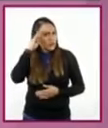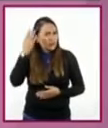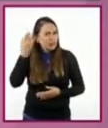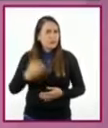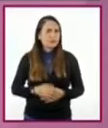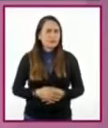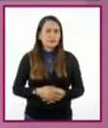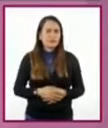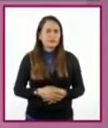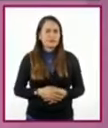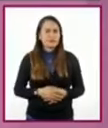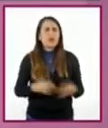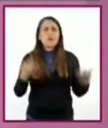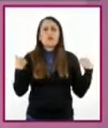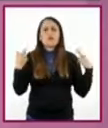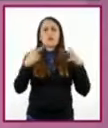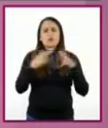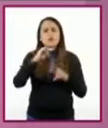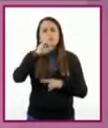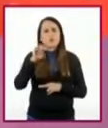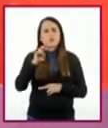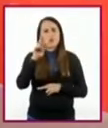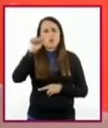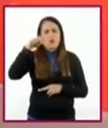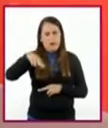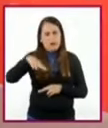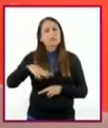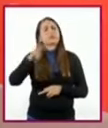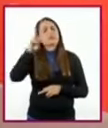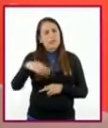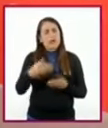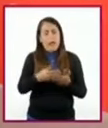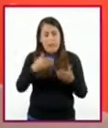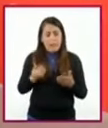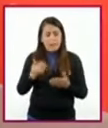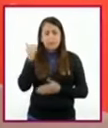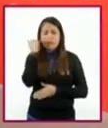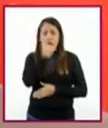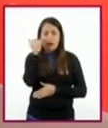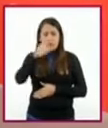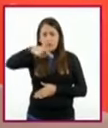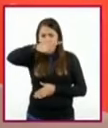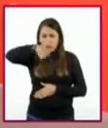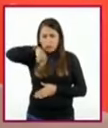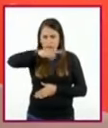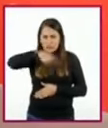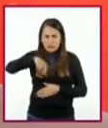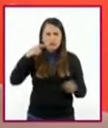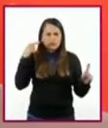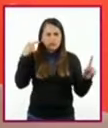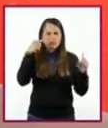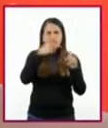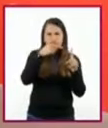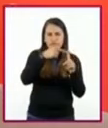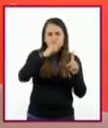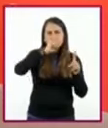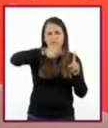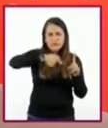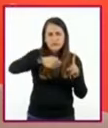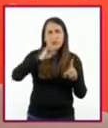Profesor Juan Carlos, creo que vale la pena aclararle a los estudiantes a qué nos referimos con